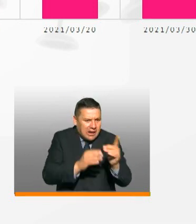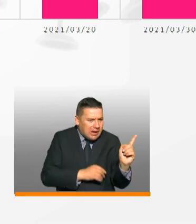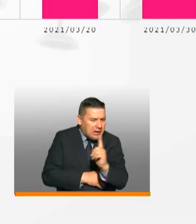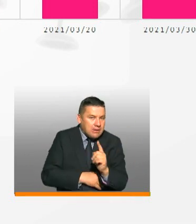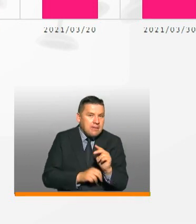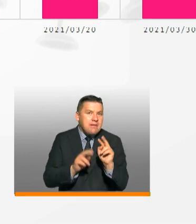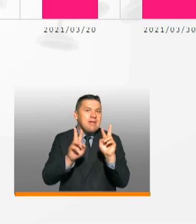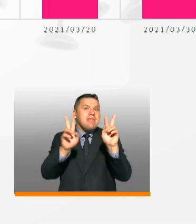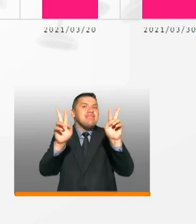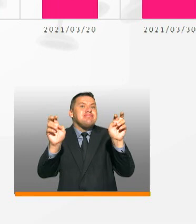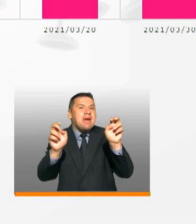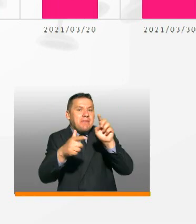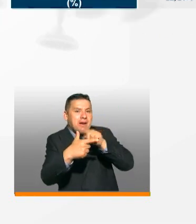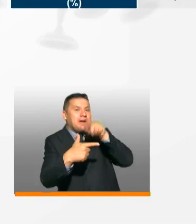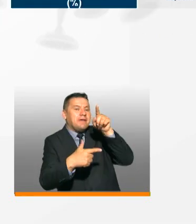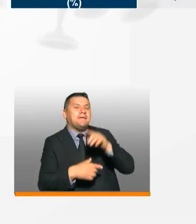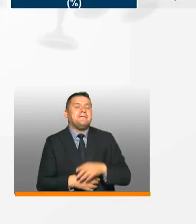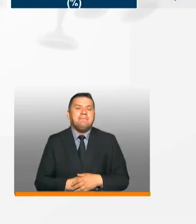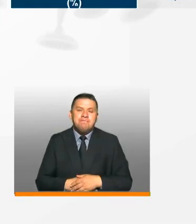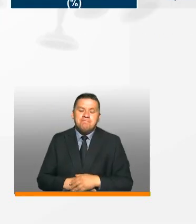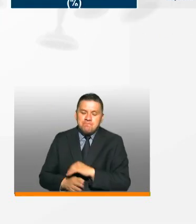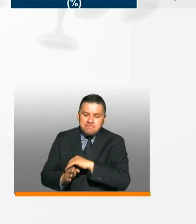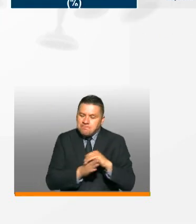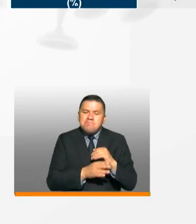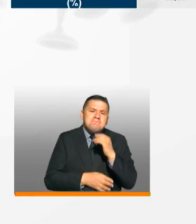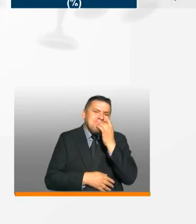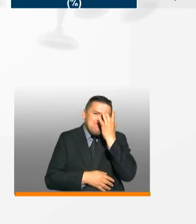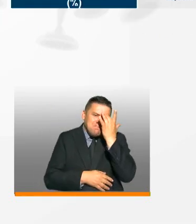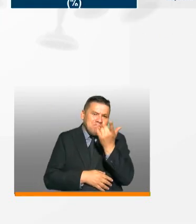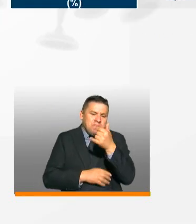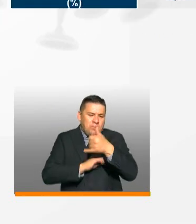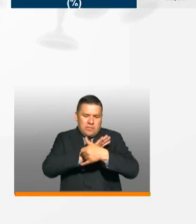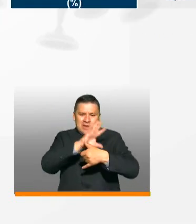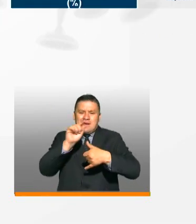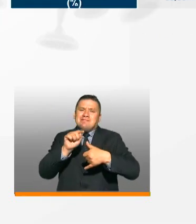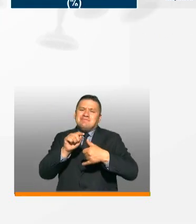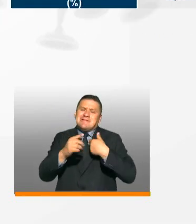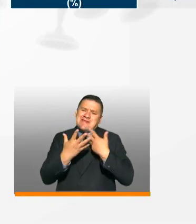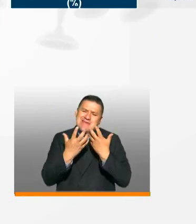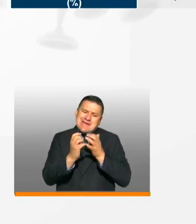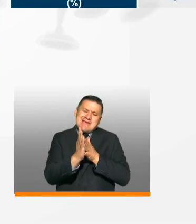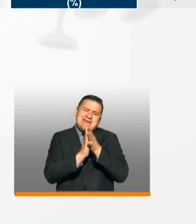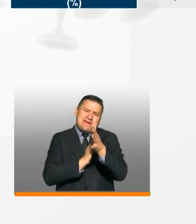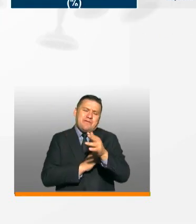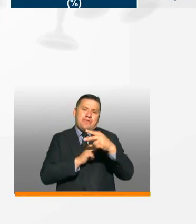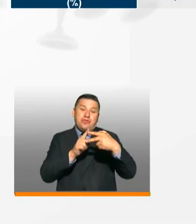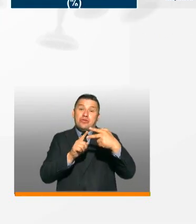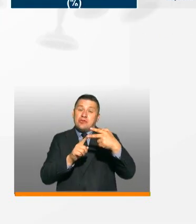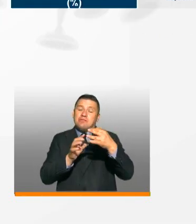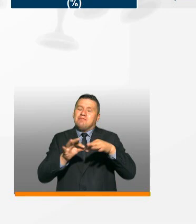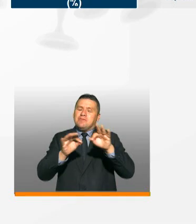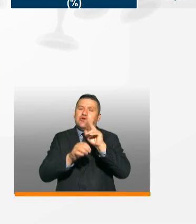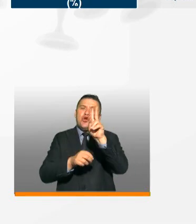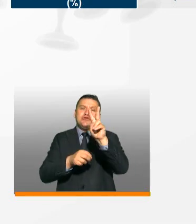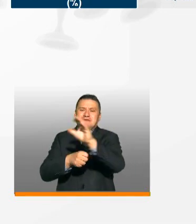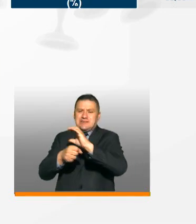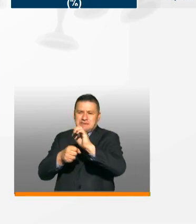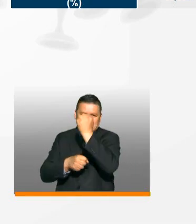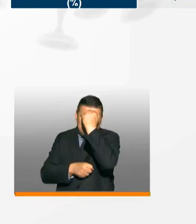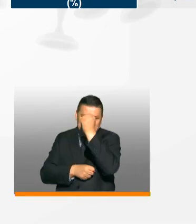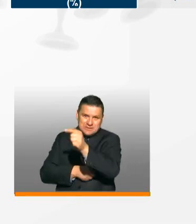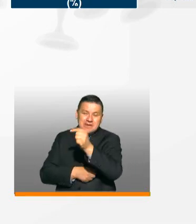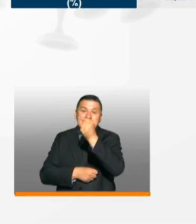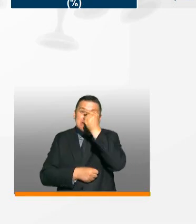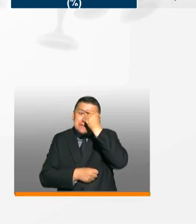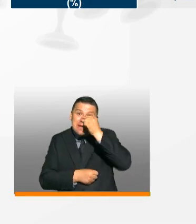un tema creciente. Siguiente. Y esto está impulsado por la costa Caribe. Por eso quiero mencionar dos ciudades importantes. La primera, la ciudad